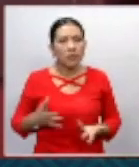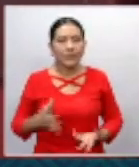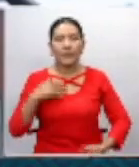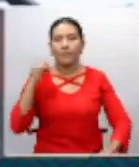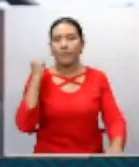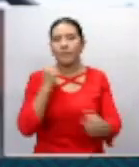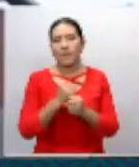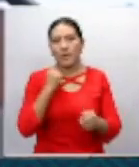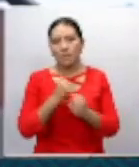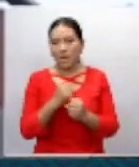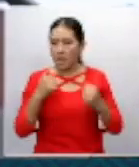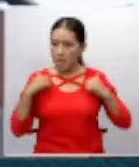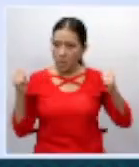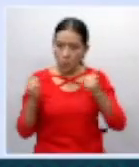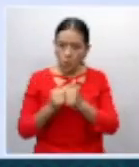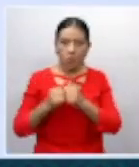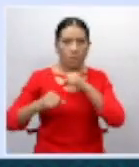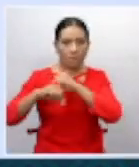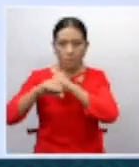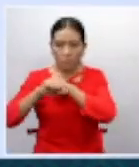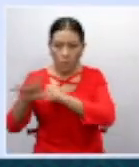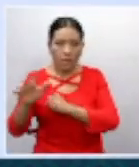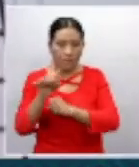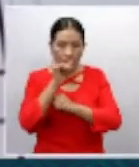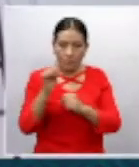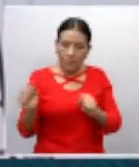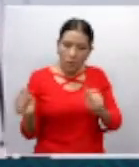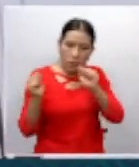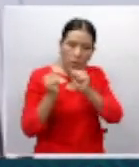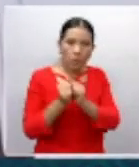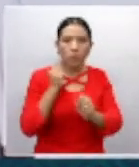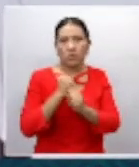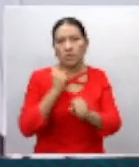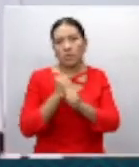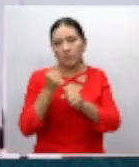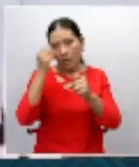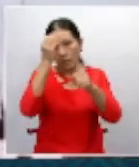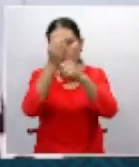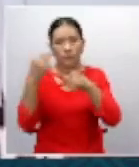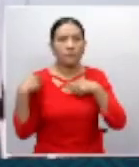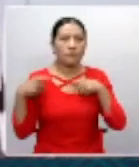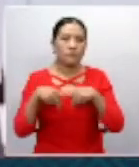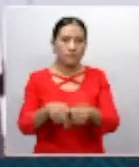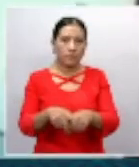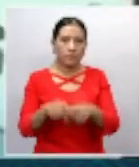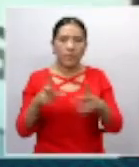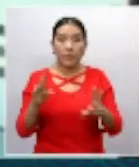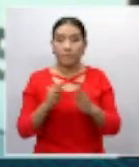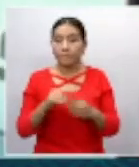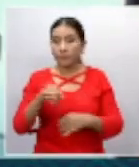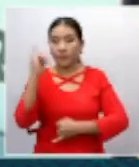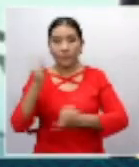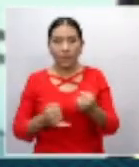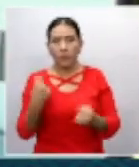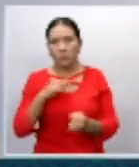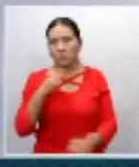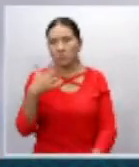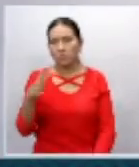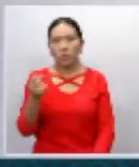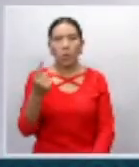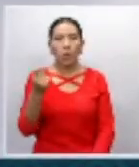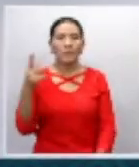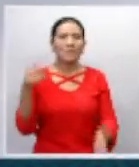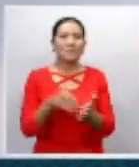sinérgico, público-privado. Nuestra proyección es que hasta fin de año estaremos por encima de los 11.000 millones de dólares, cifra